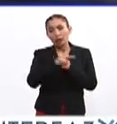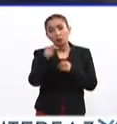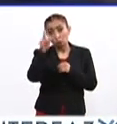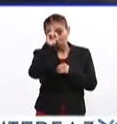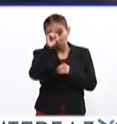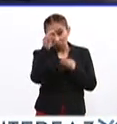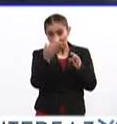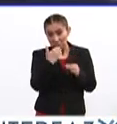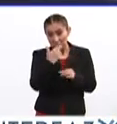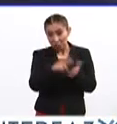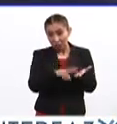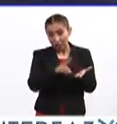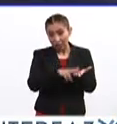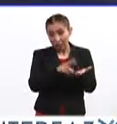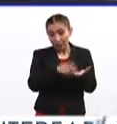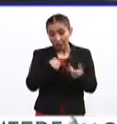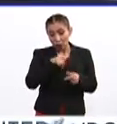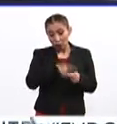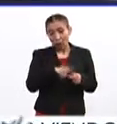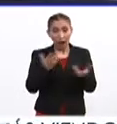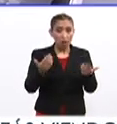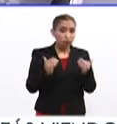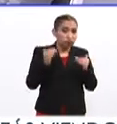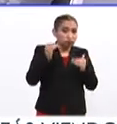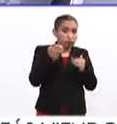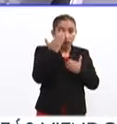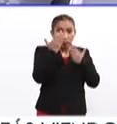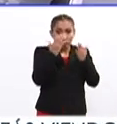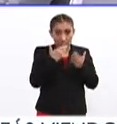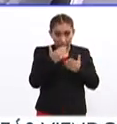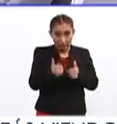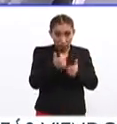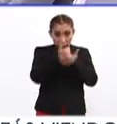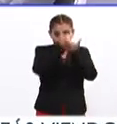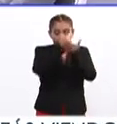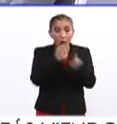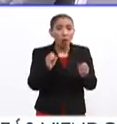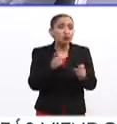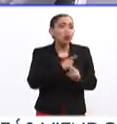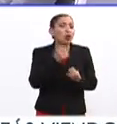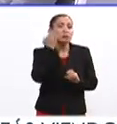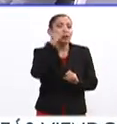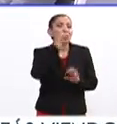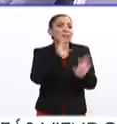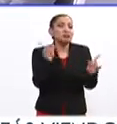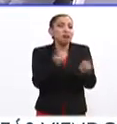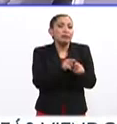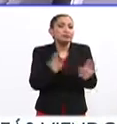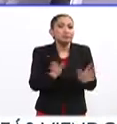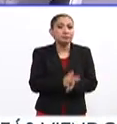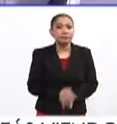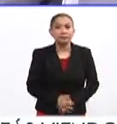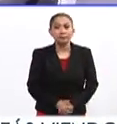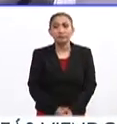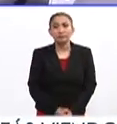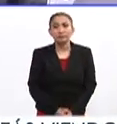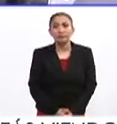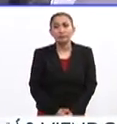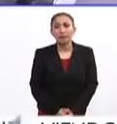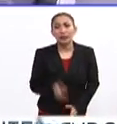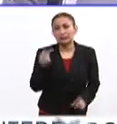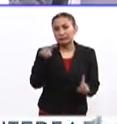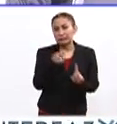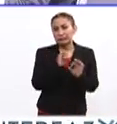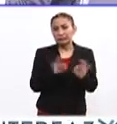tanto lo recomiendas? ¿Qué tanto creces personalmente? ¿Qué tanto creces académicamente? ¿O nada más es una experiencia aislada? Ese es un